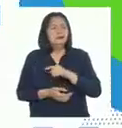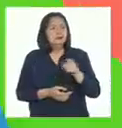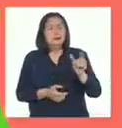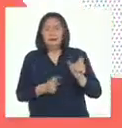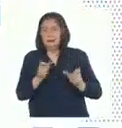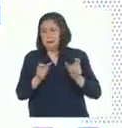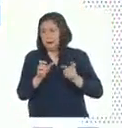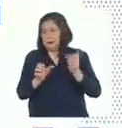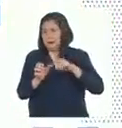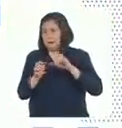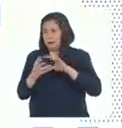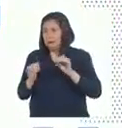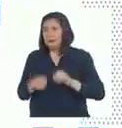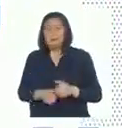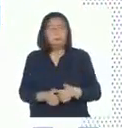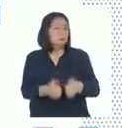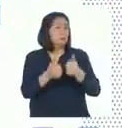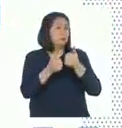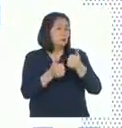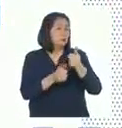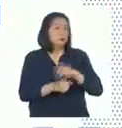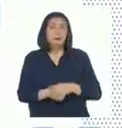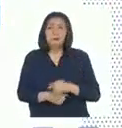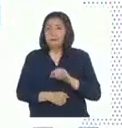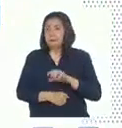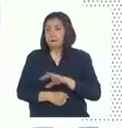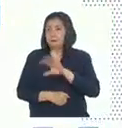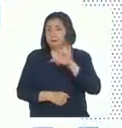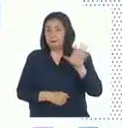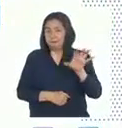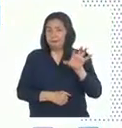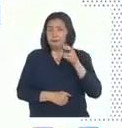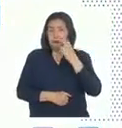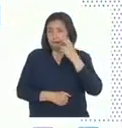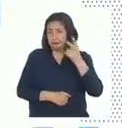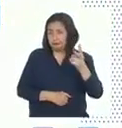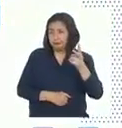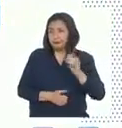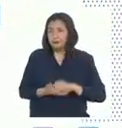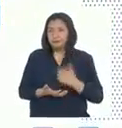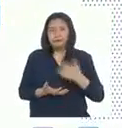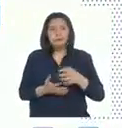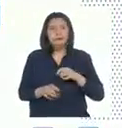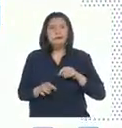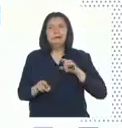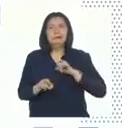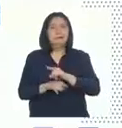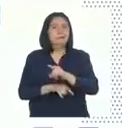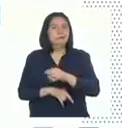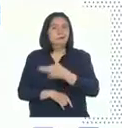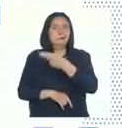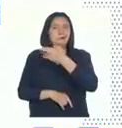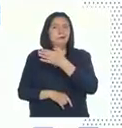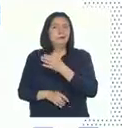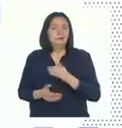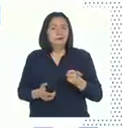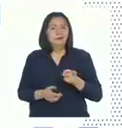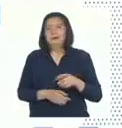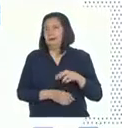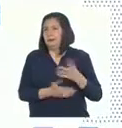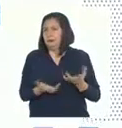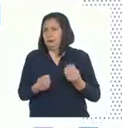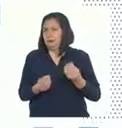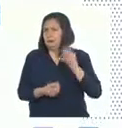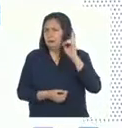los personajes. Muy bien, Sara. Por un lado, has podido observar el bullying que realiza Humberto contra Paco